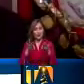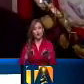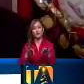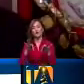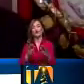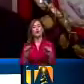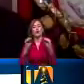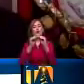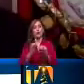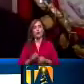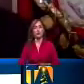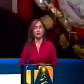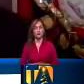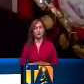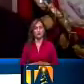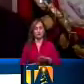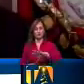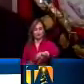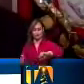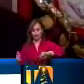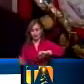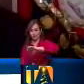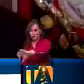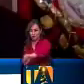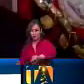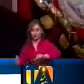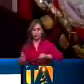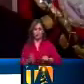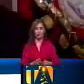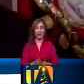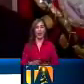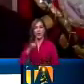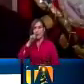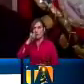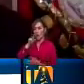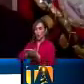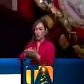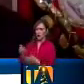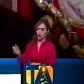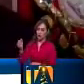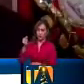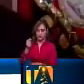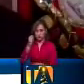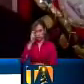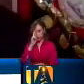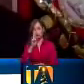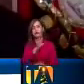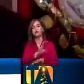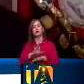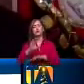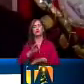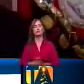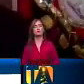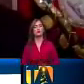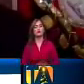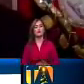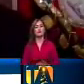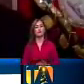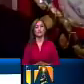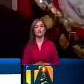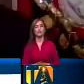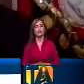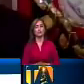sembrar más, por tanto cosechar más, y por tanto generar más trabajo de empleo digno en la ruralidad, que